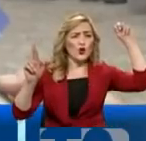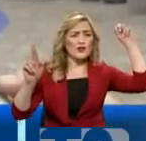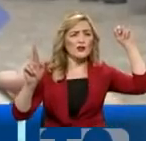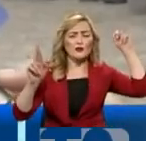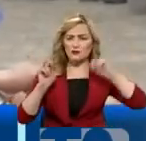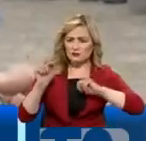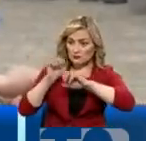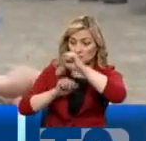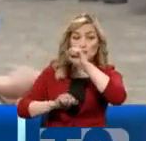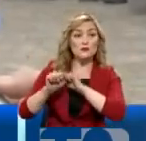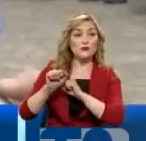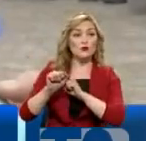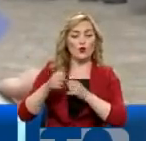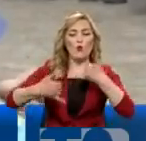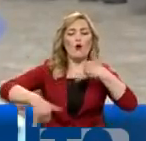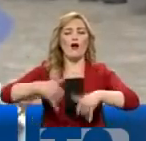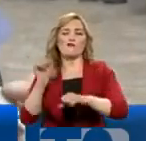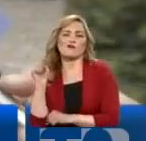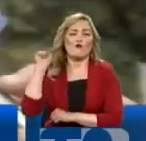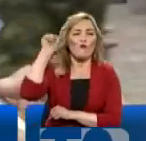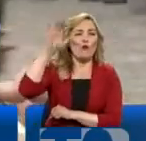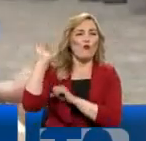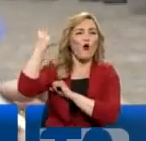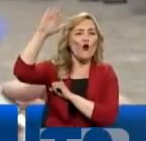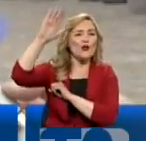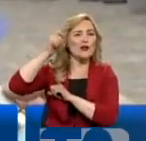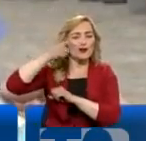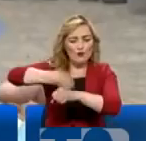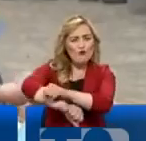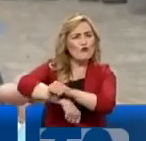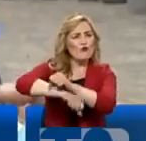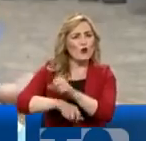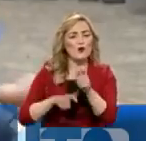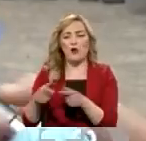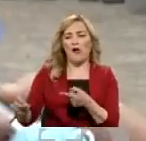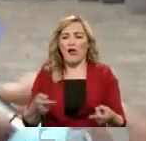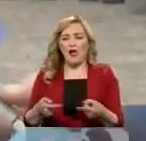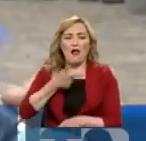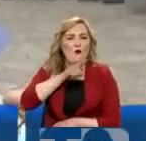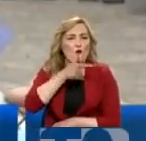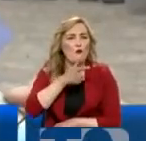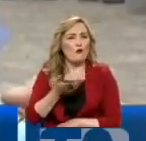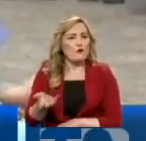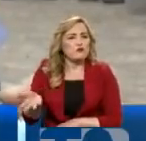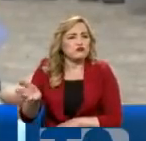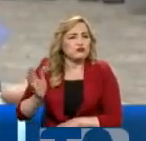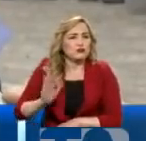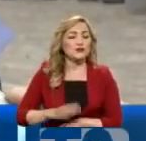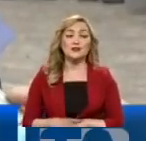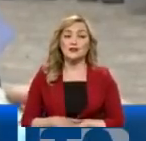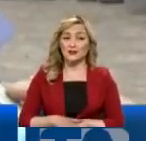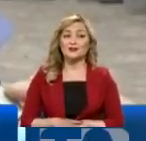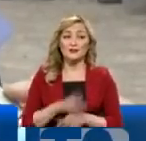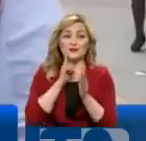ciudad son canchas de boli, de fútbol, donde la gente sale a jugar y luego empieza a libar. Entonces, de estas novedades nos